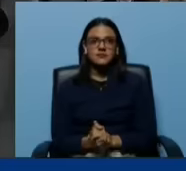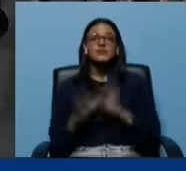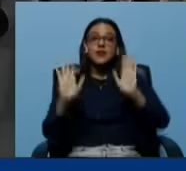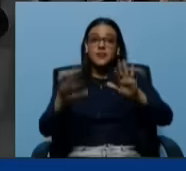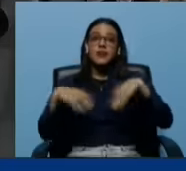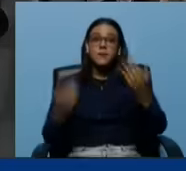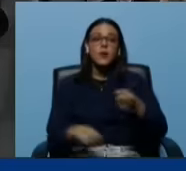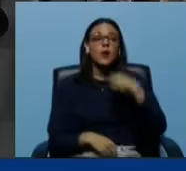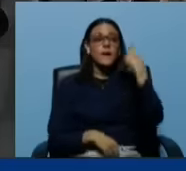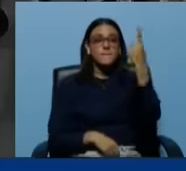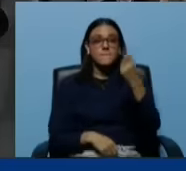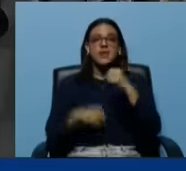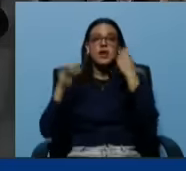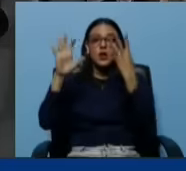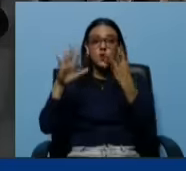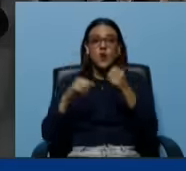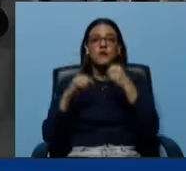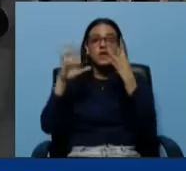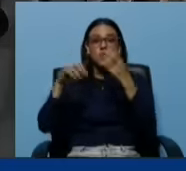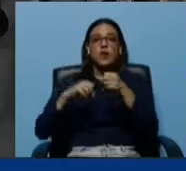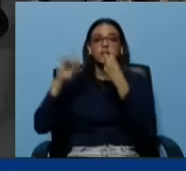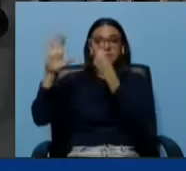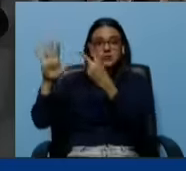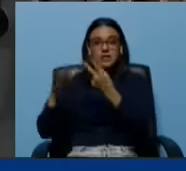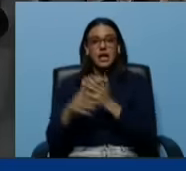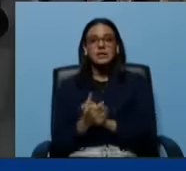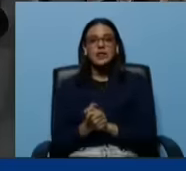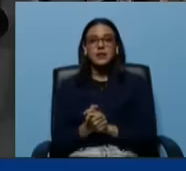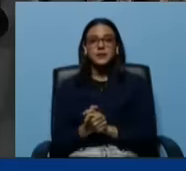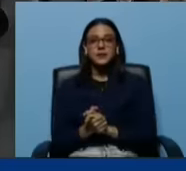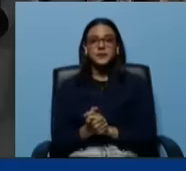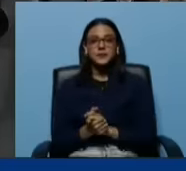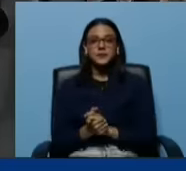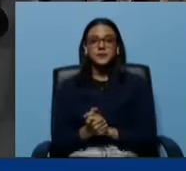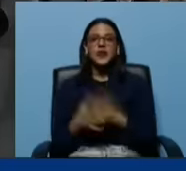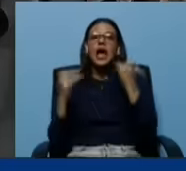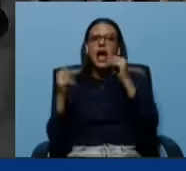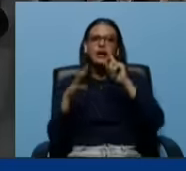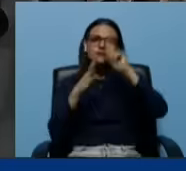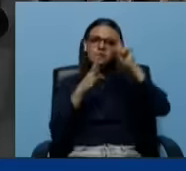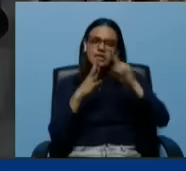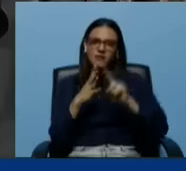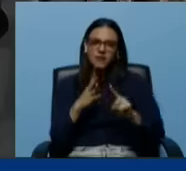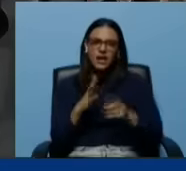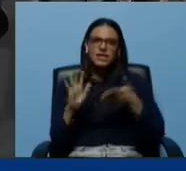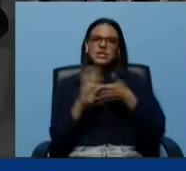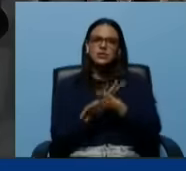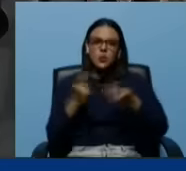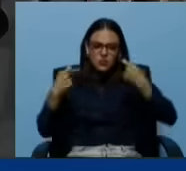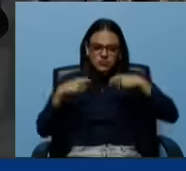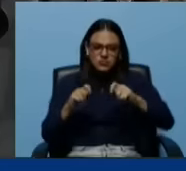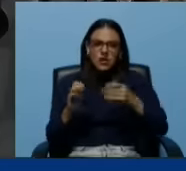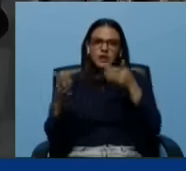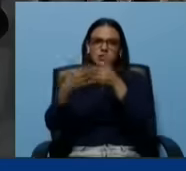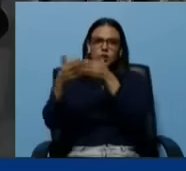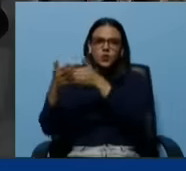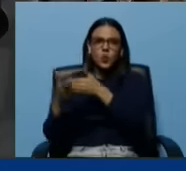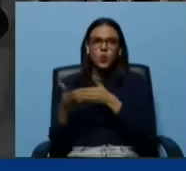Luego, desde el 97, hubo diferentes intentos